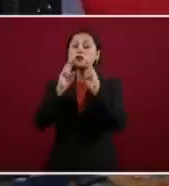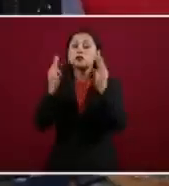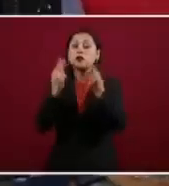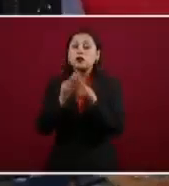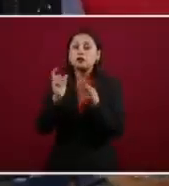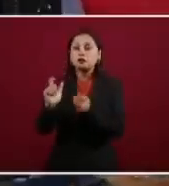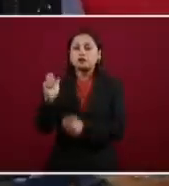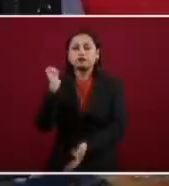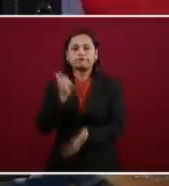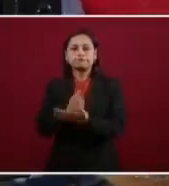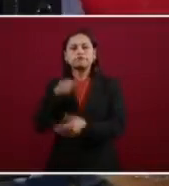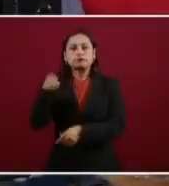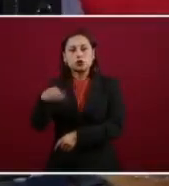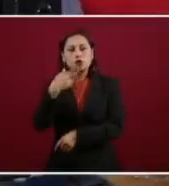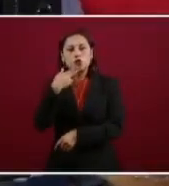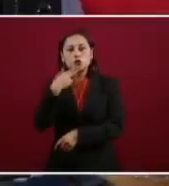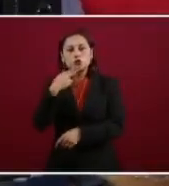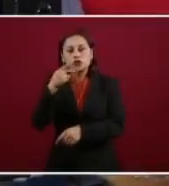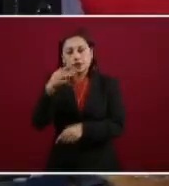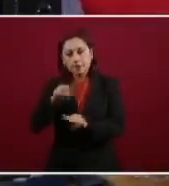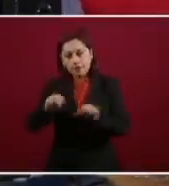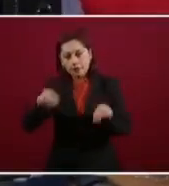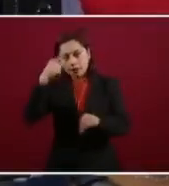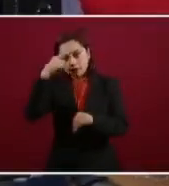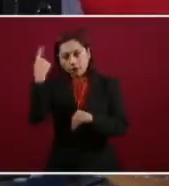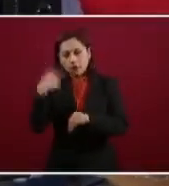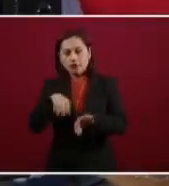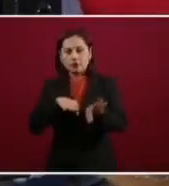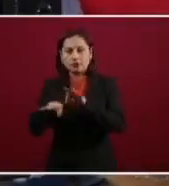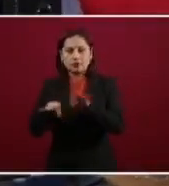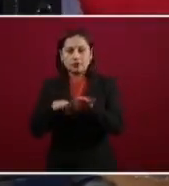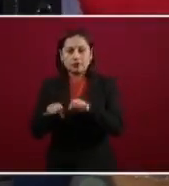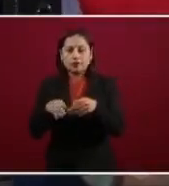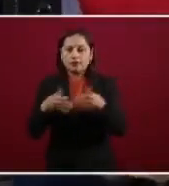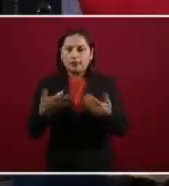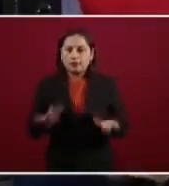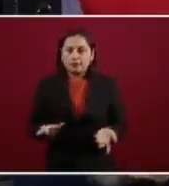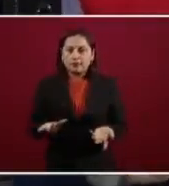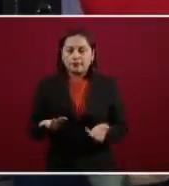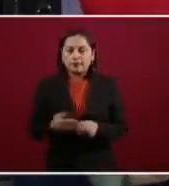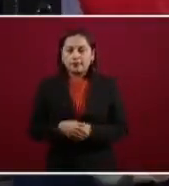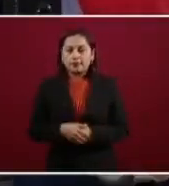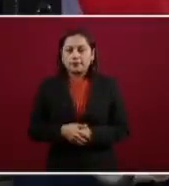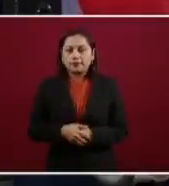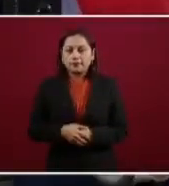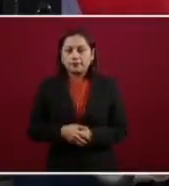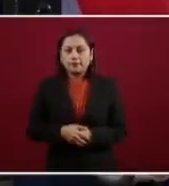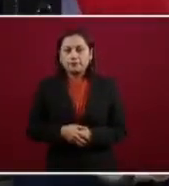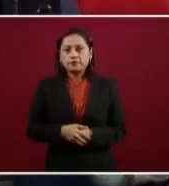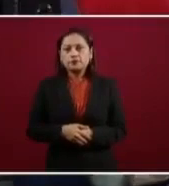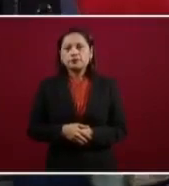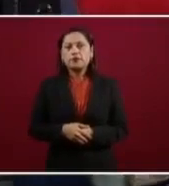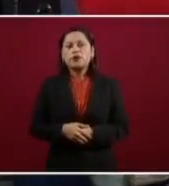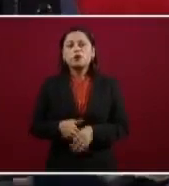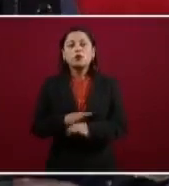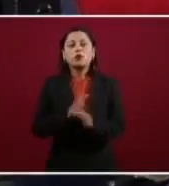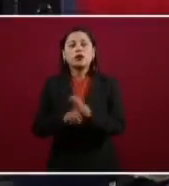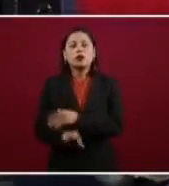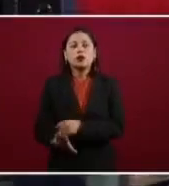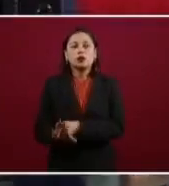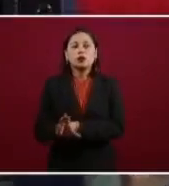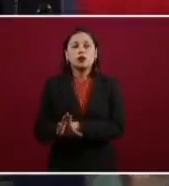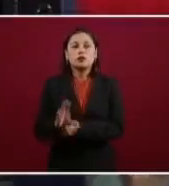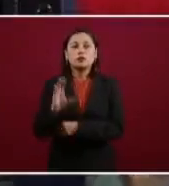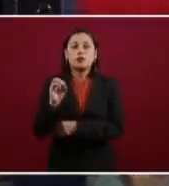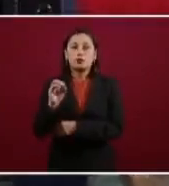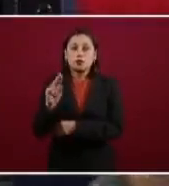se calcula que de más bien por instituciones como la comisión nacional de acuacultura